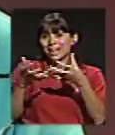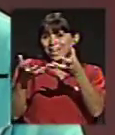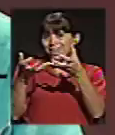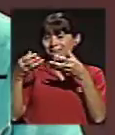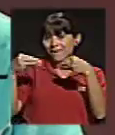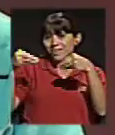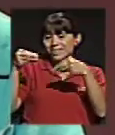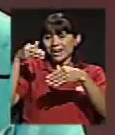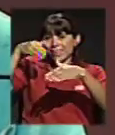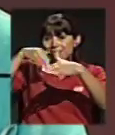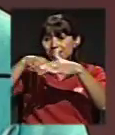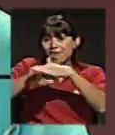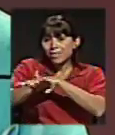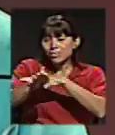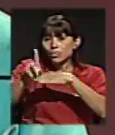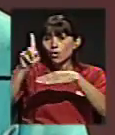tiene